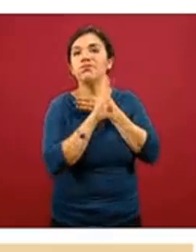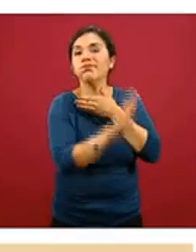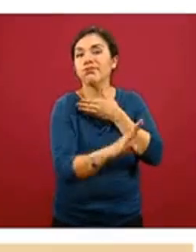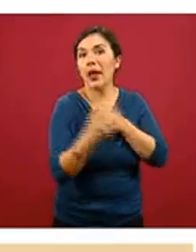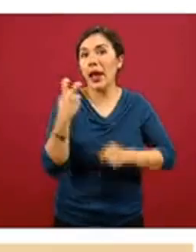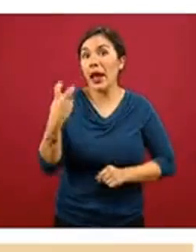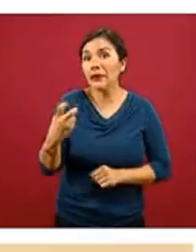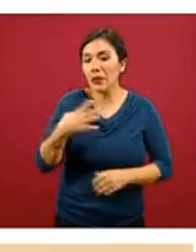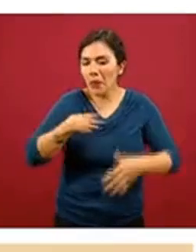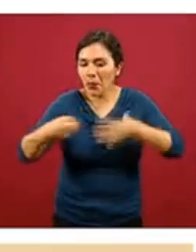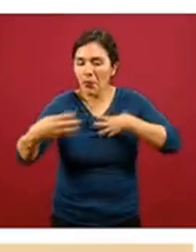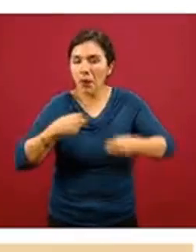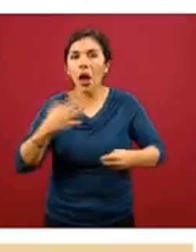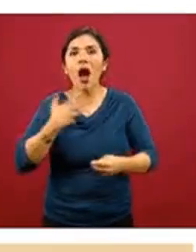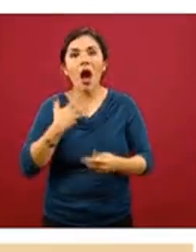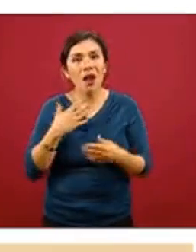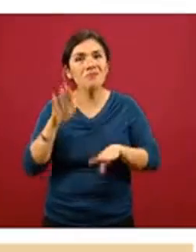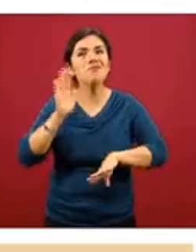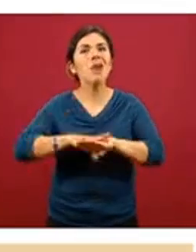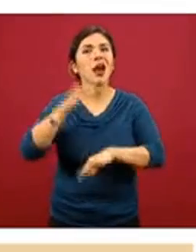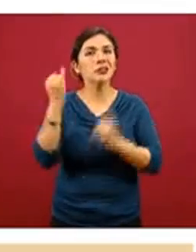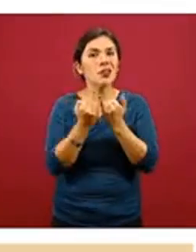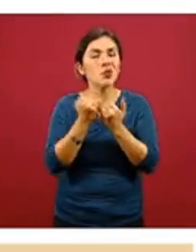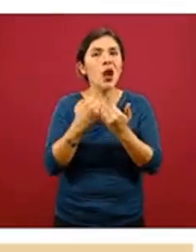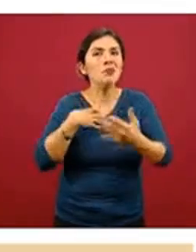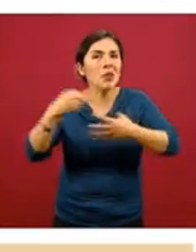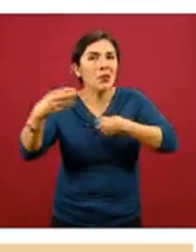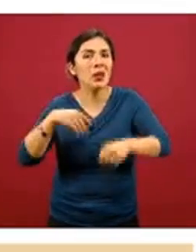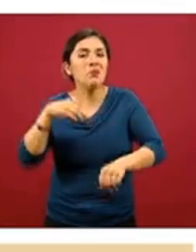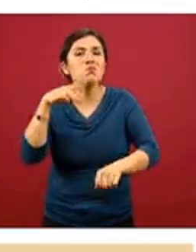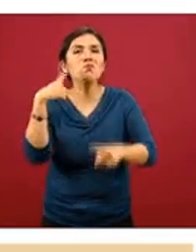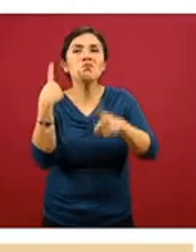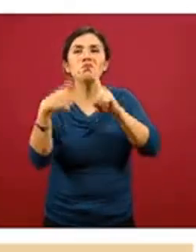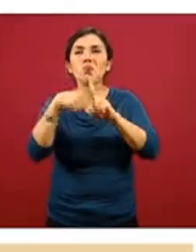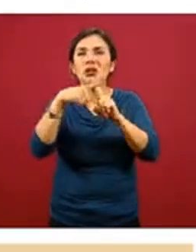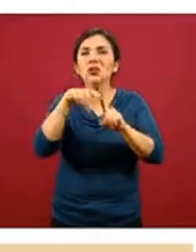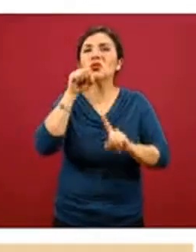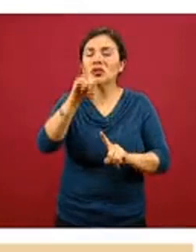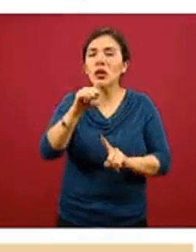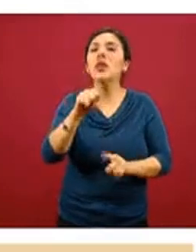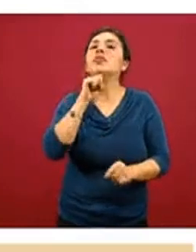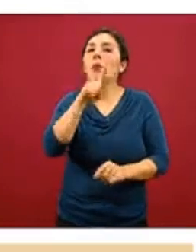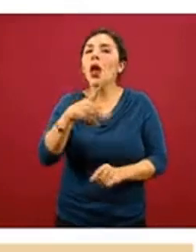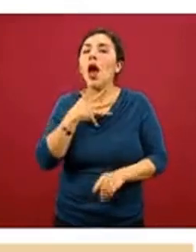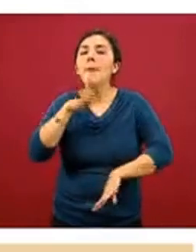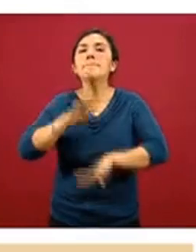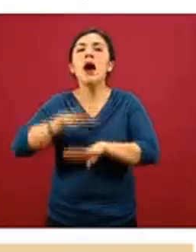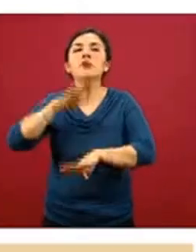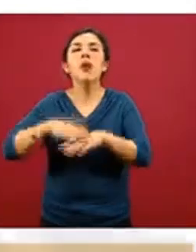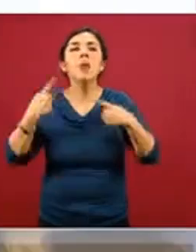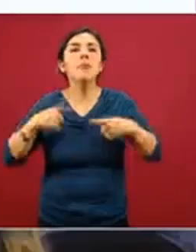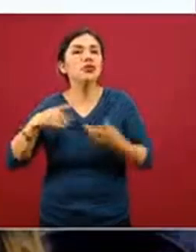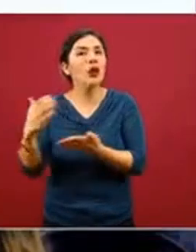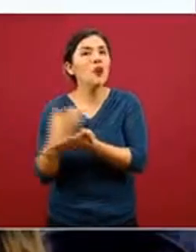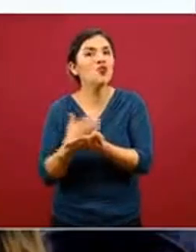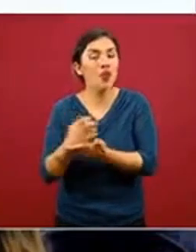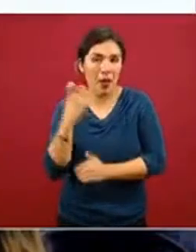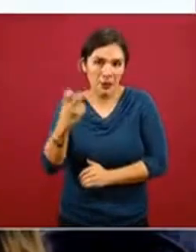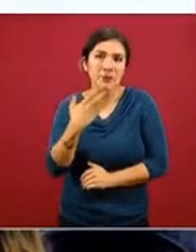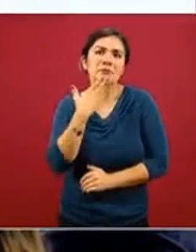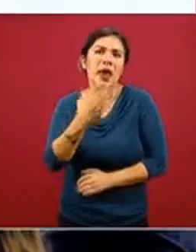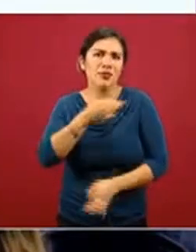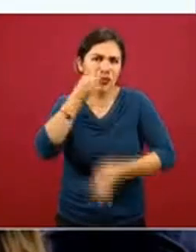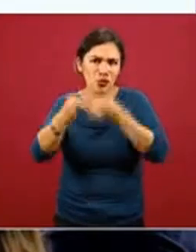la medida que la transmisión se ha incrementado, que la carga de casos ha aumentado, también ha aumentado las personas recuperadas, y esto también es